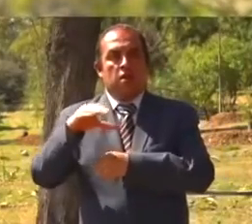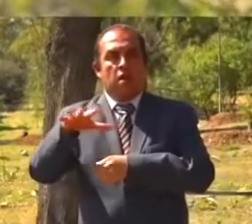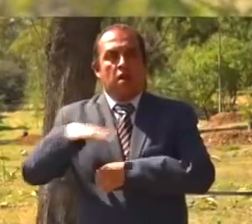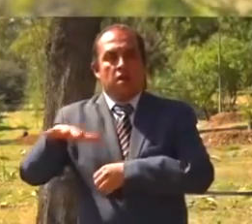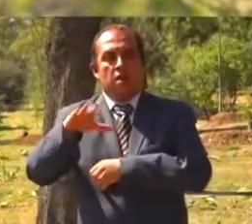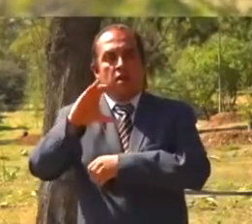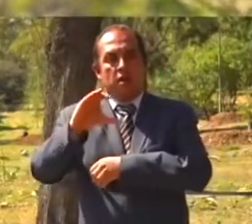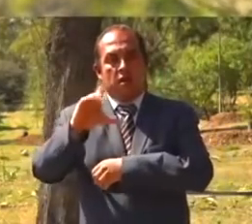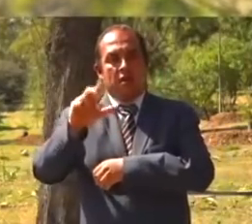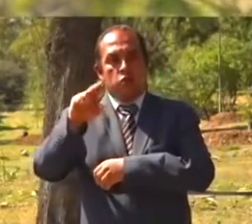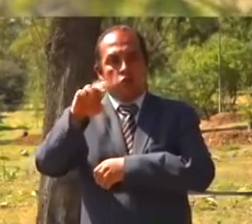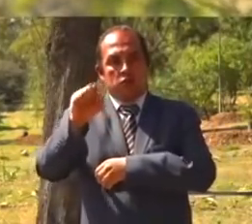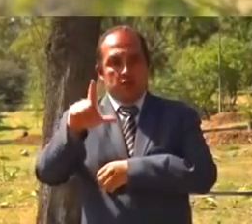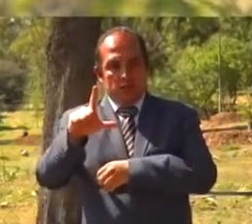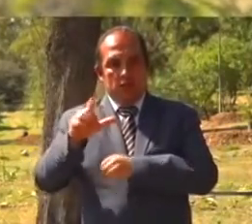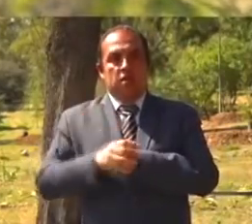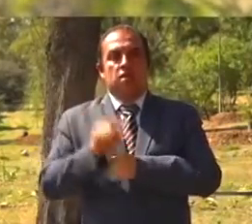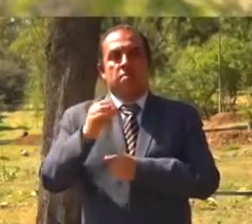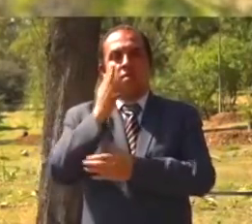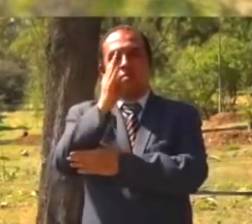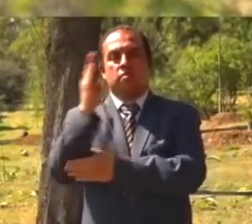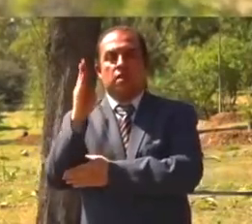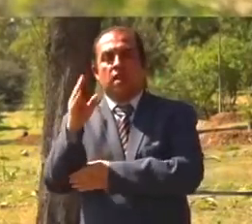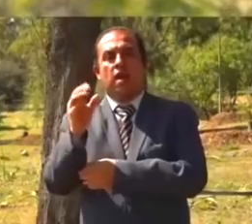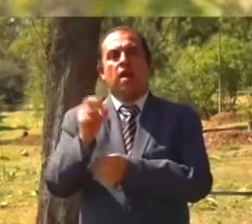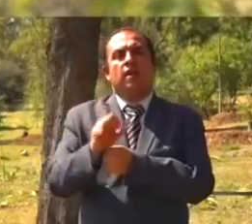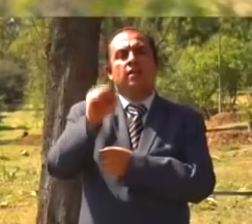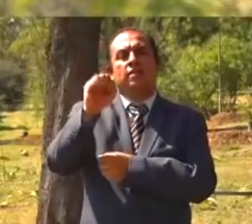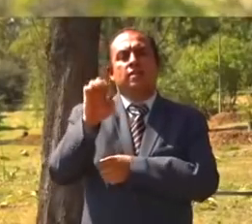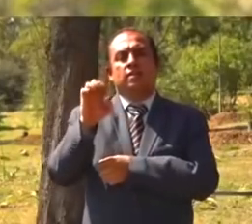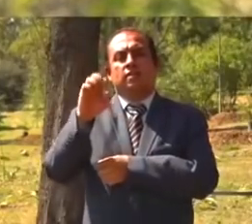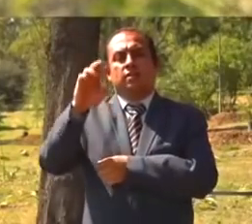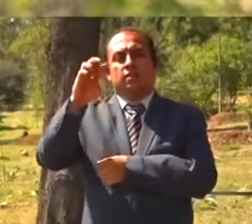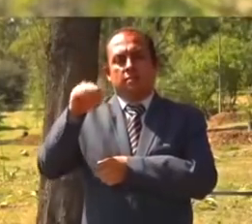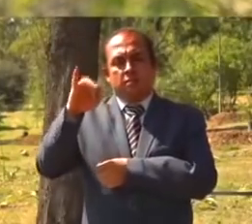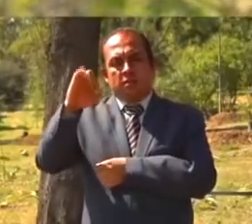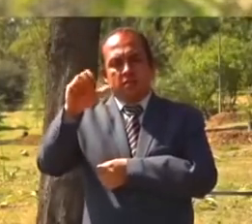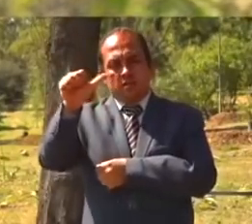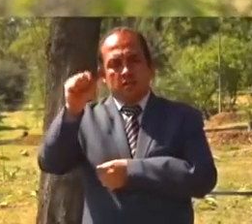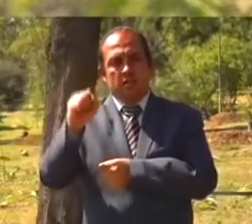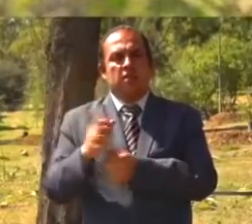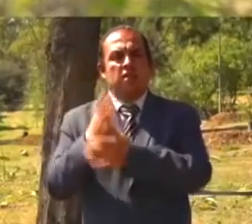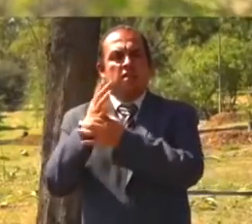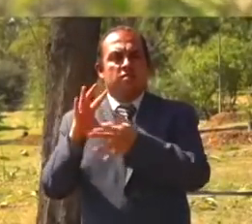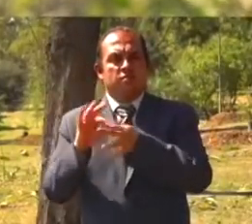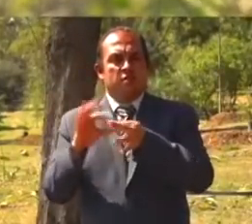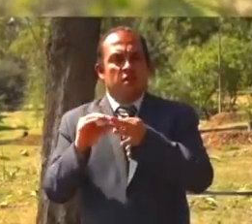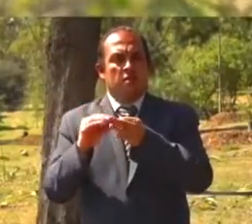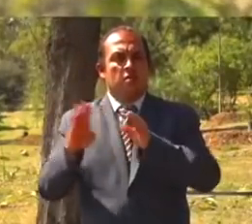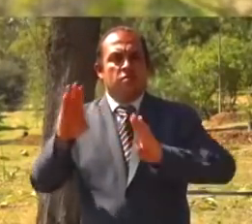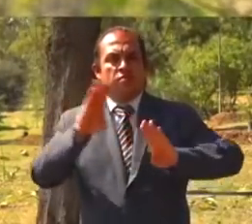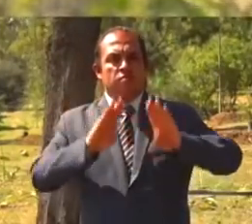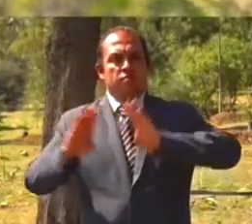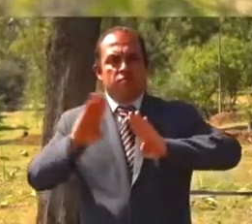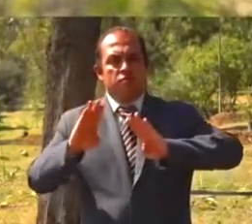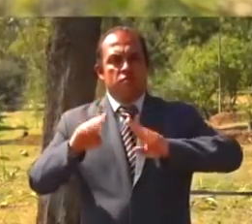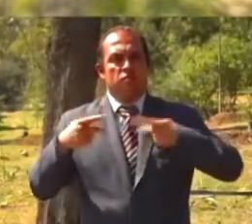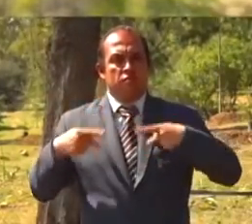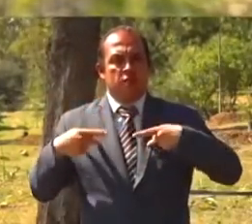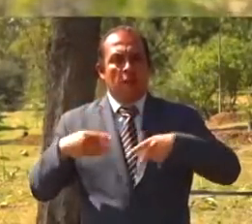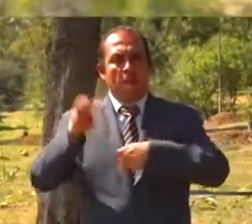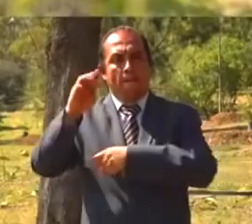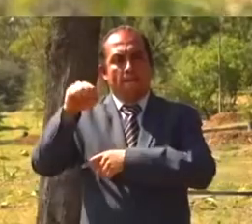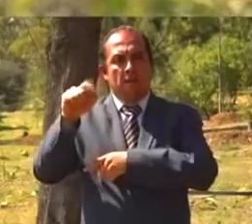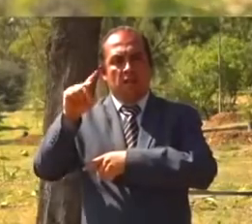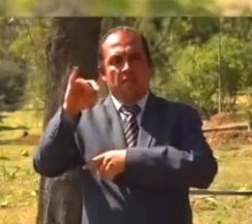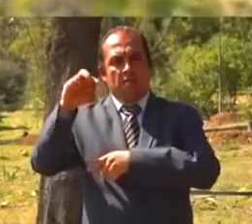esta biblioteca de semillas que nos describía el biólogo Martín Aguilar. Una de las cosas que